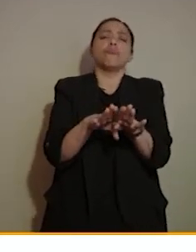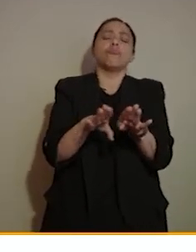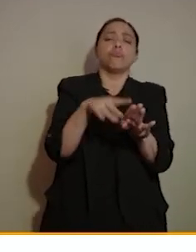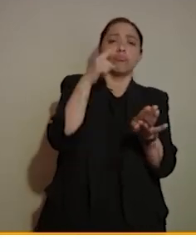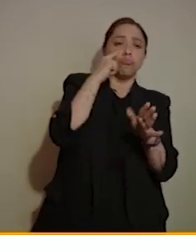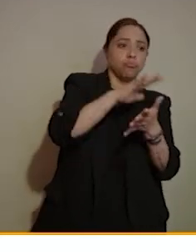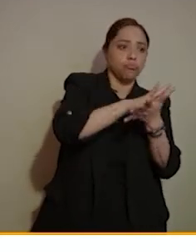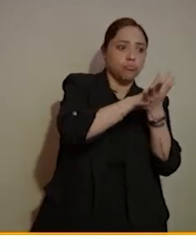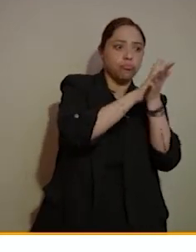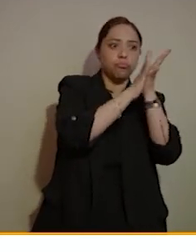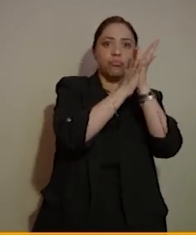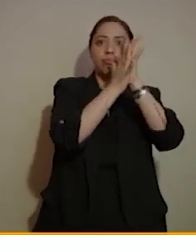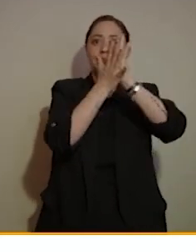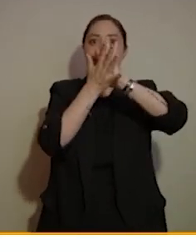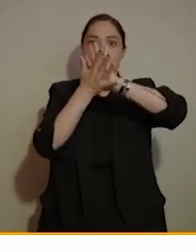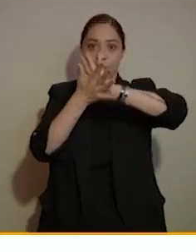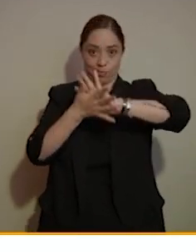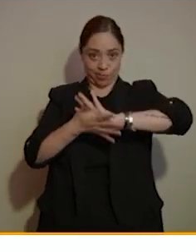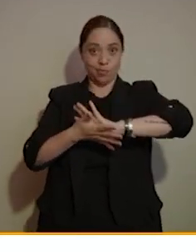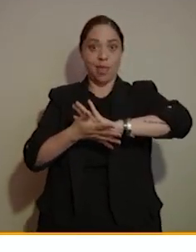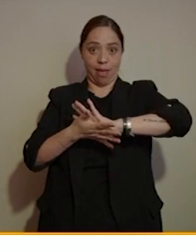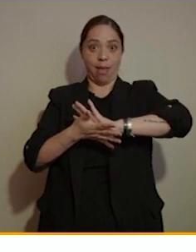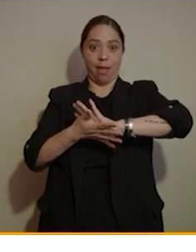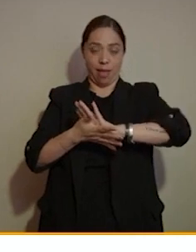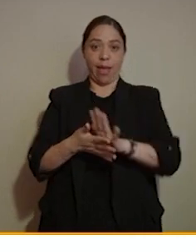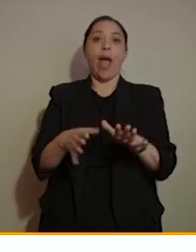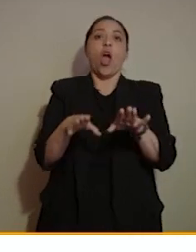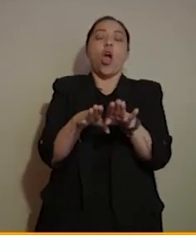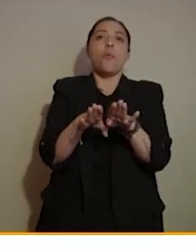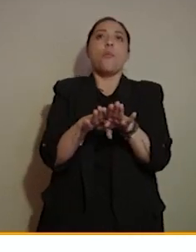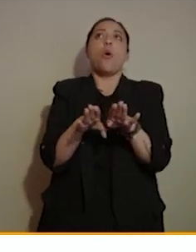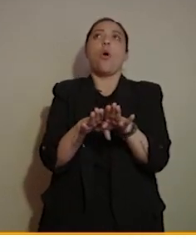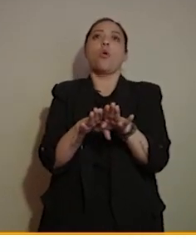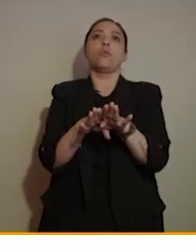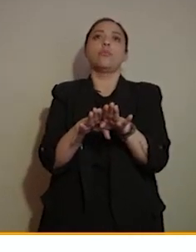lo que era como mucho más sonado